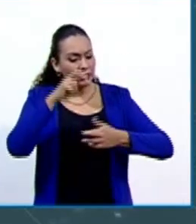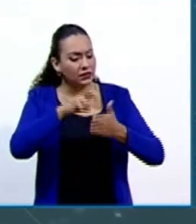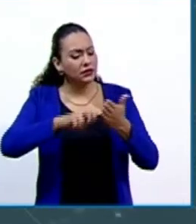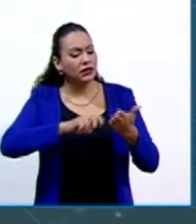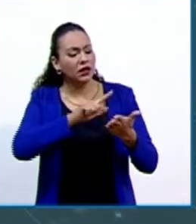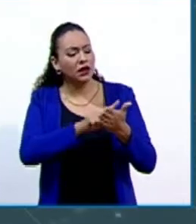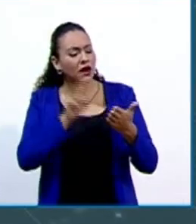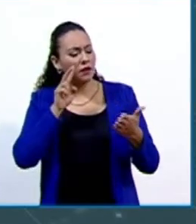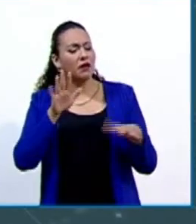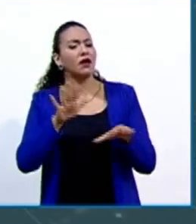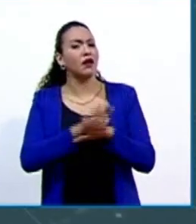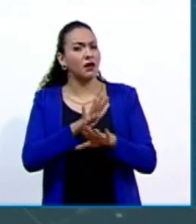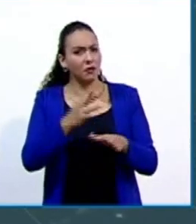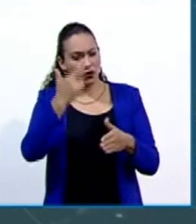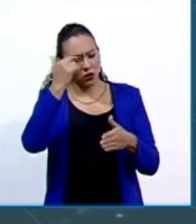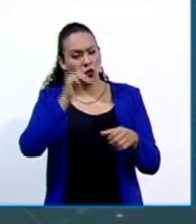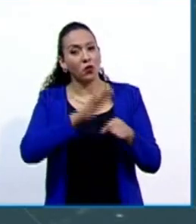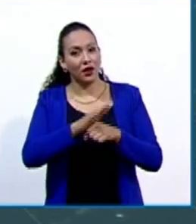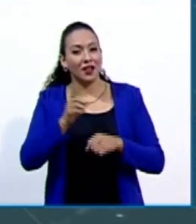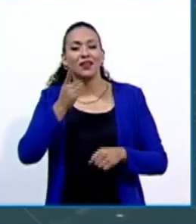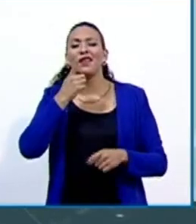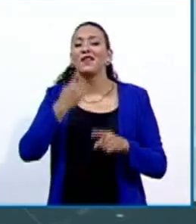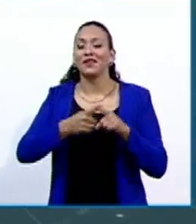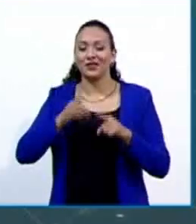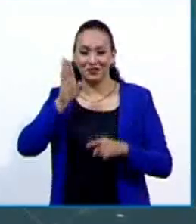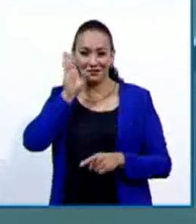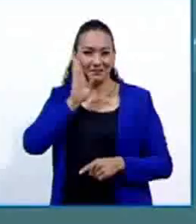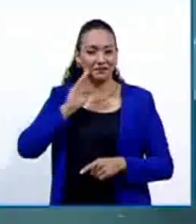cambio, aseguró el ministro Javier Lainez.